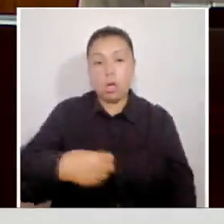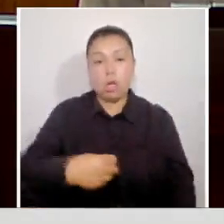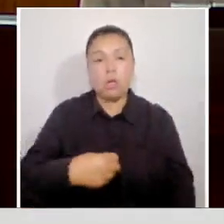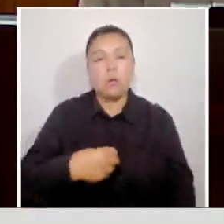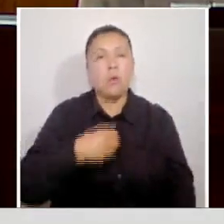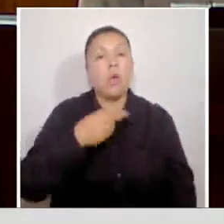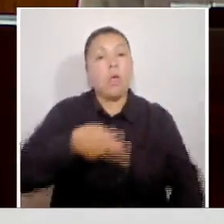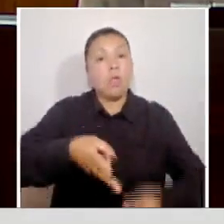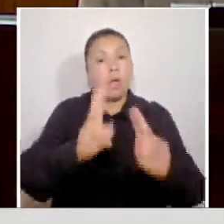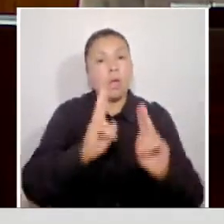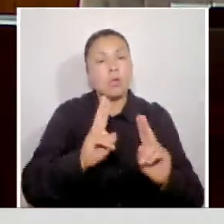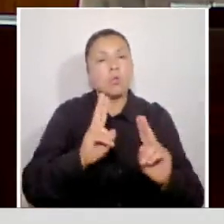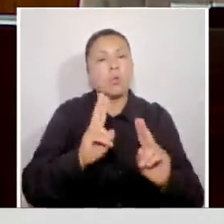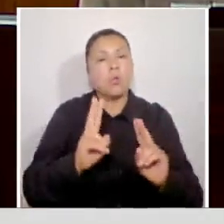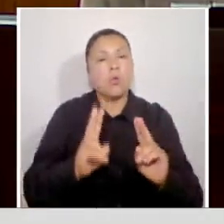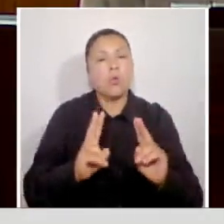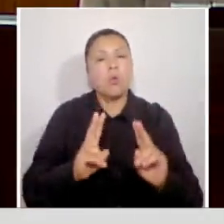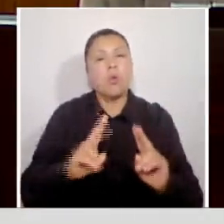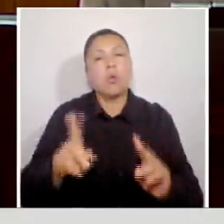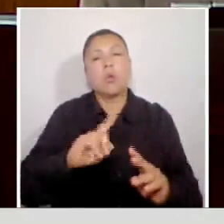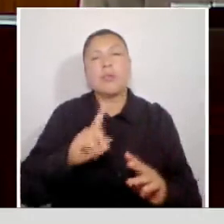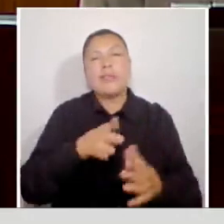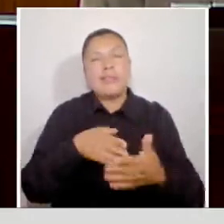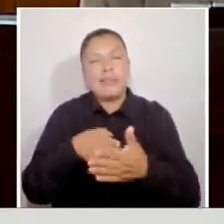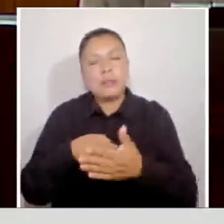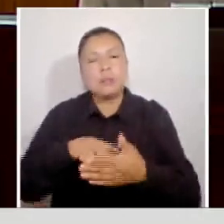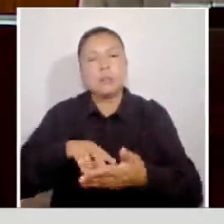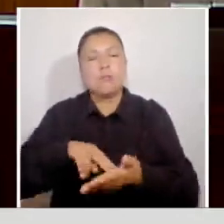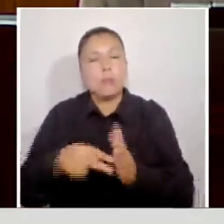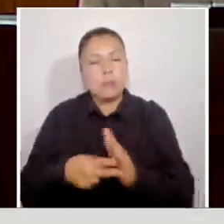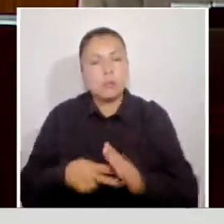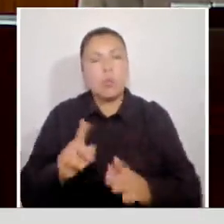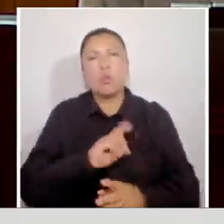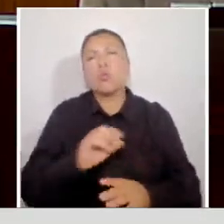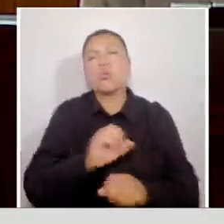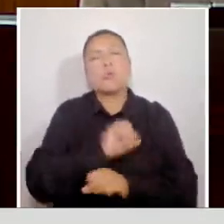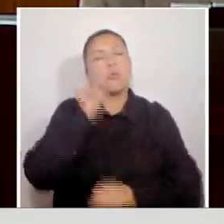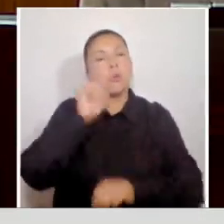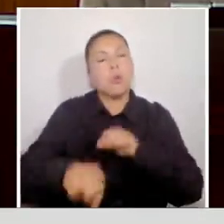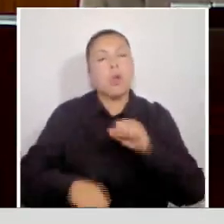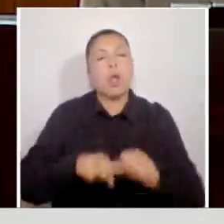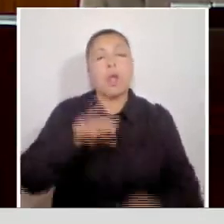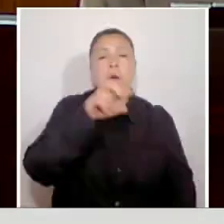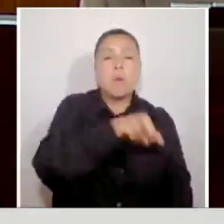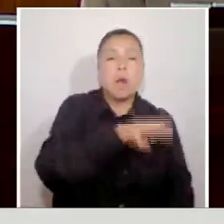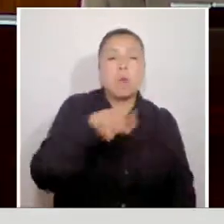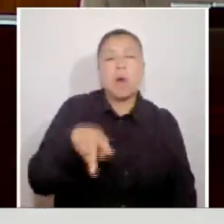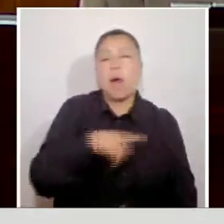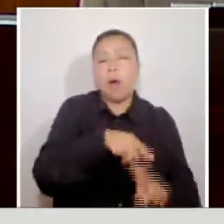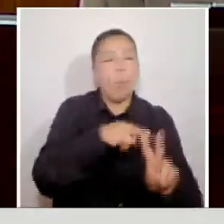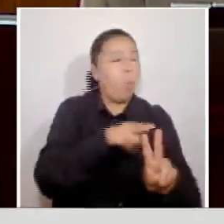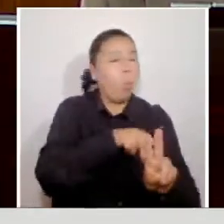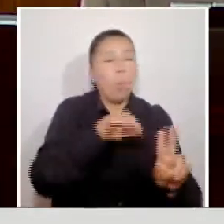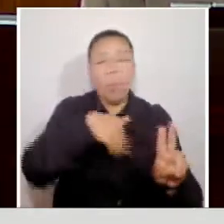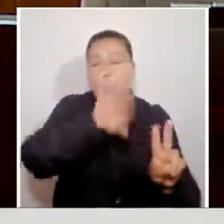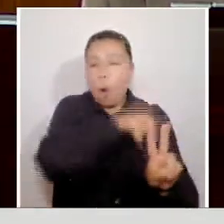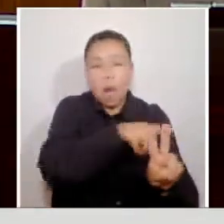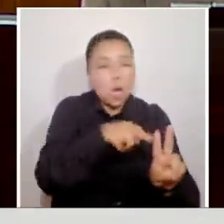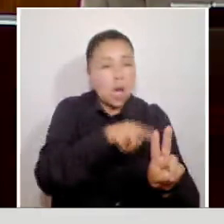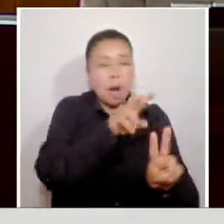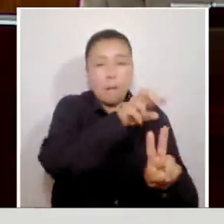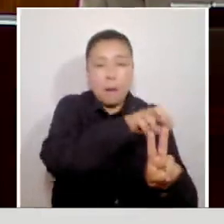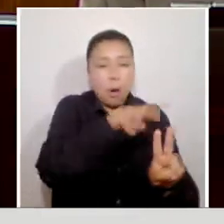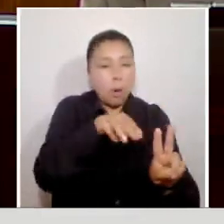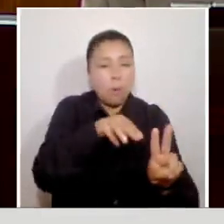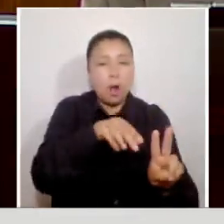intentado su acabar no resulta aceptable que uno de los padres cualquiera que este sea utilice